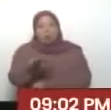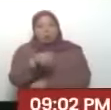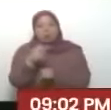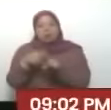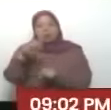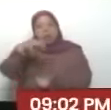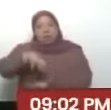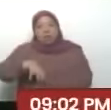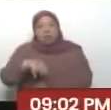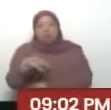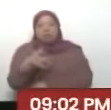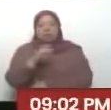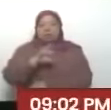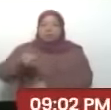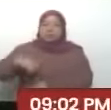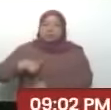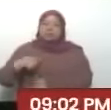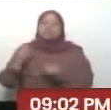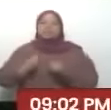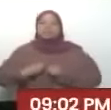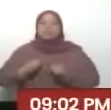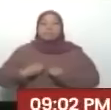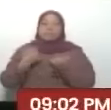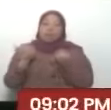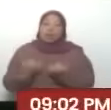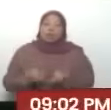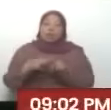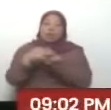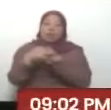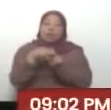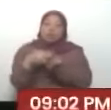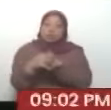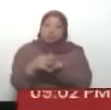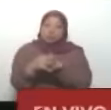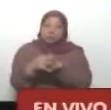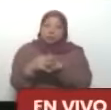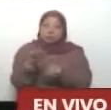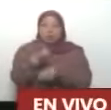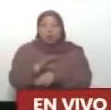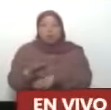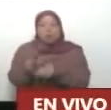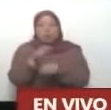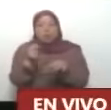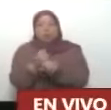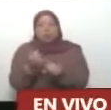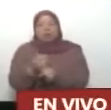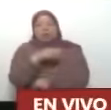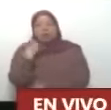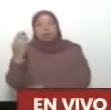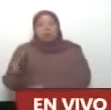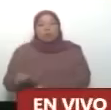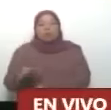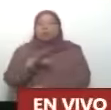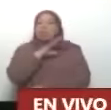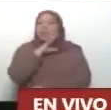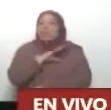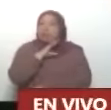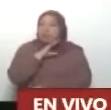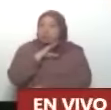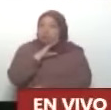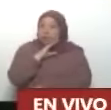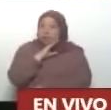en otro estado. Y nosotros vivimos la realidad. Entonces, el cuidador muchas veces muere primero, se enferma